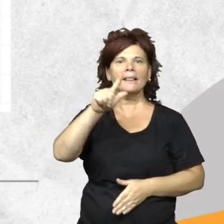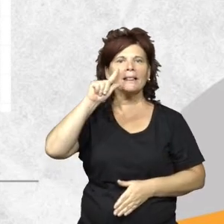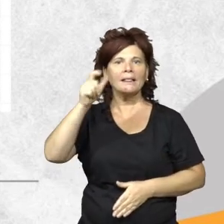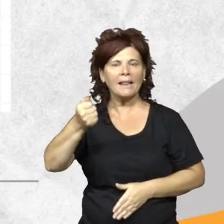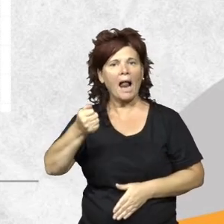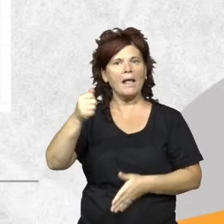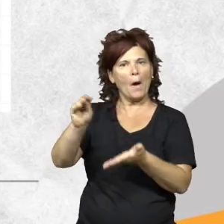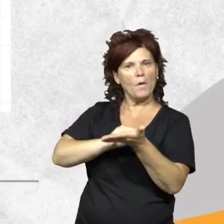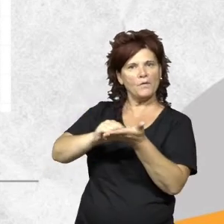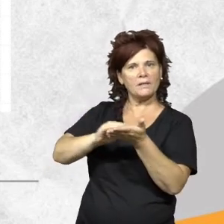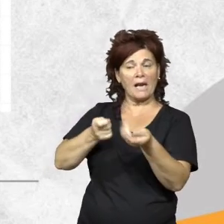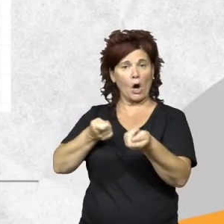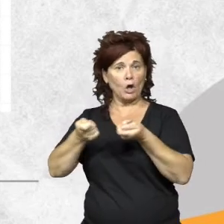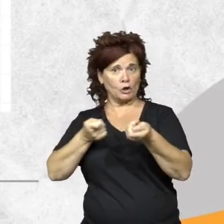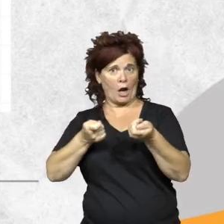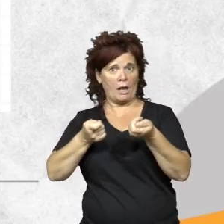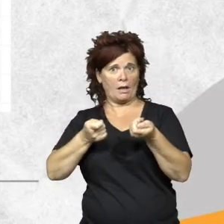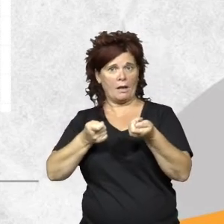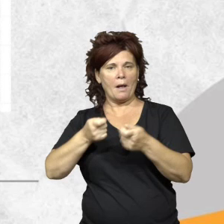de la Oficina de Control y de Policía.